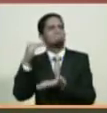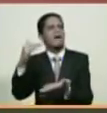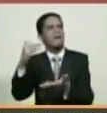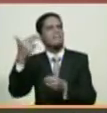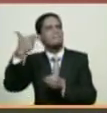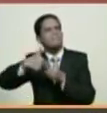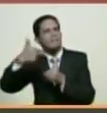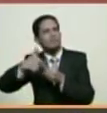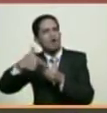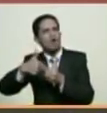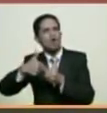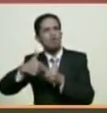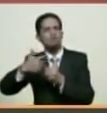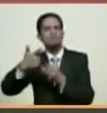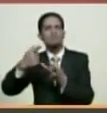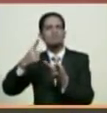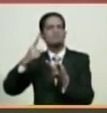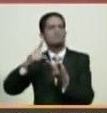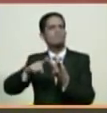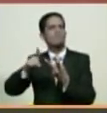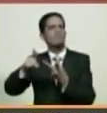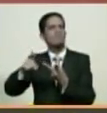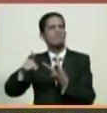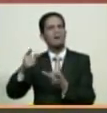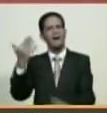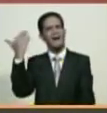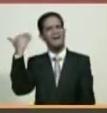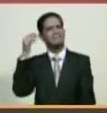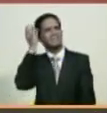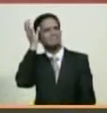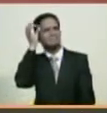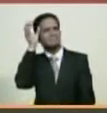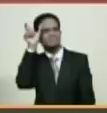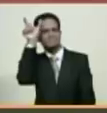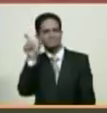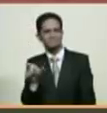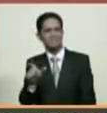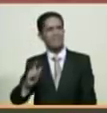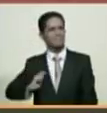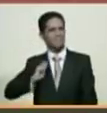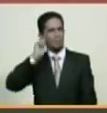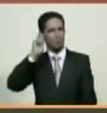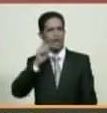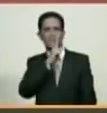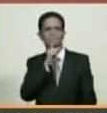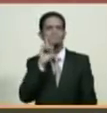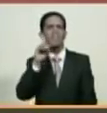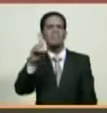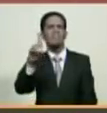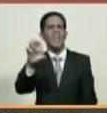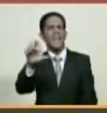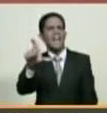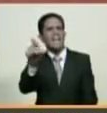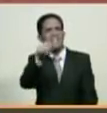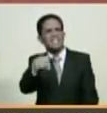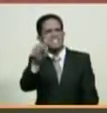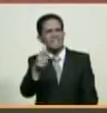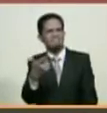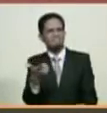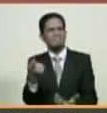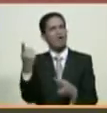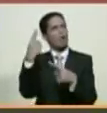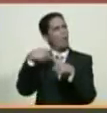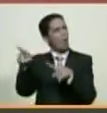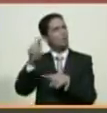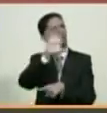del reciclado del metal de los barriles de petróleo de lo que hablaba la diputada Delsa Solórzano. En ninguna parte del mundo usted,